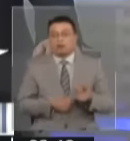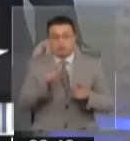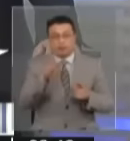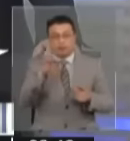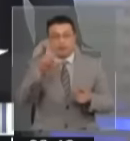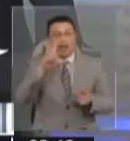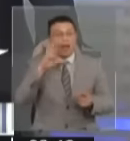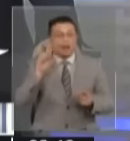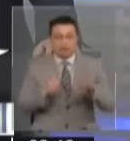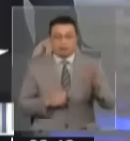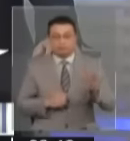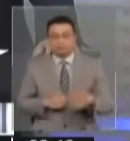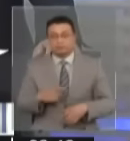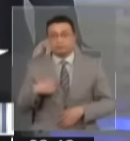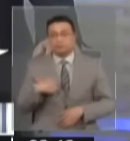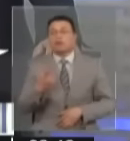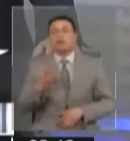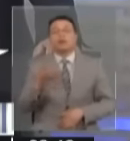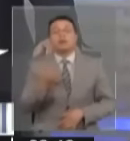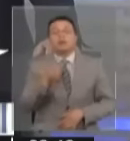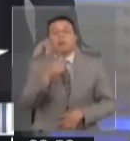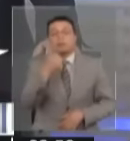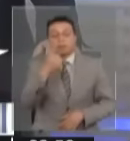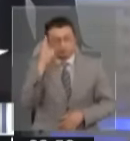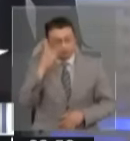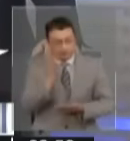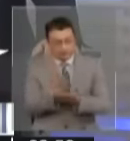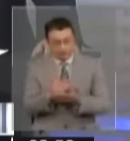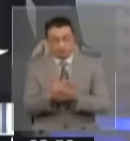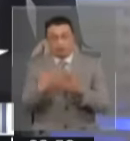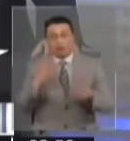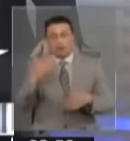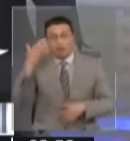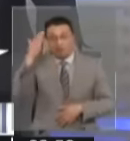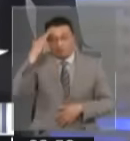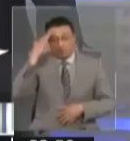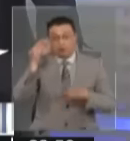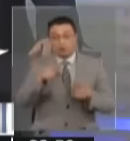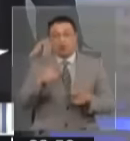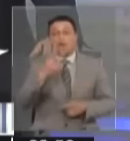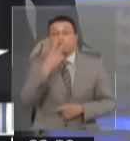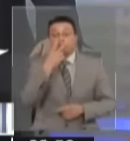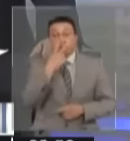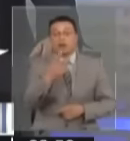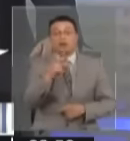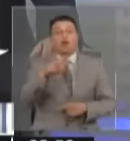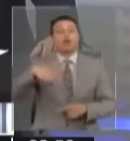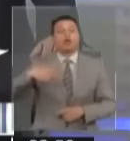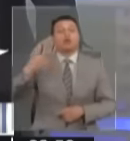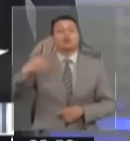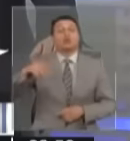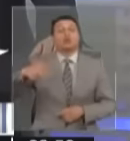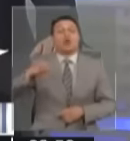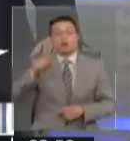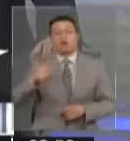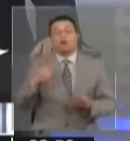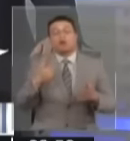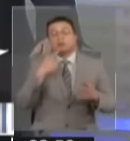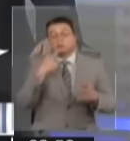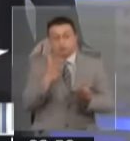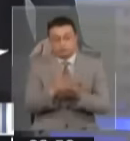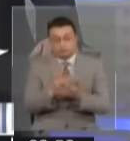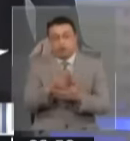Ok. ¿Ya? Y centrarme básicamente en una suerte de estrategia, porque ya que estábamos pensando, digamos, mirando más allá de Ñuñoa también, esta suerte de estrategia que yo